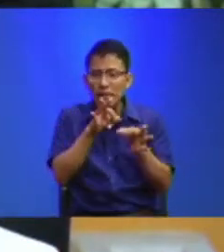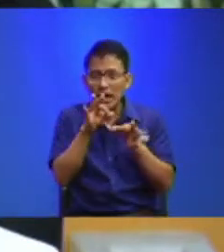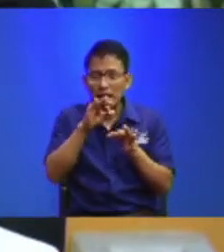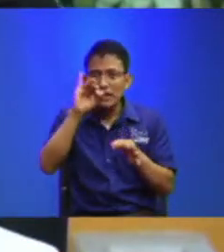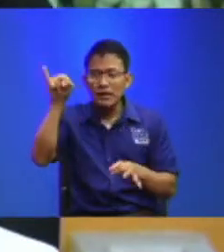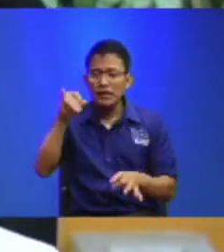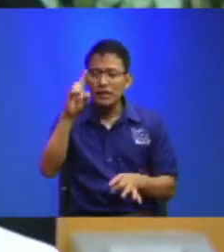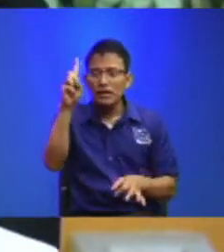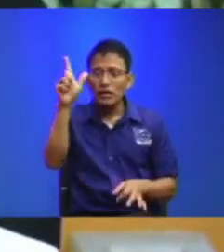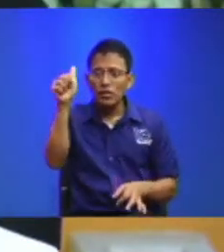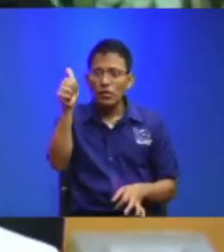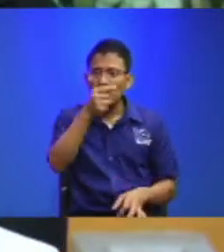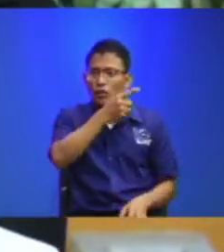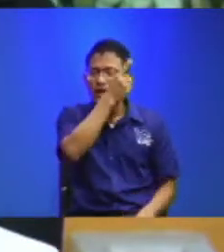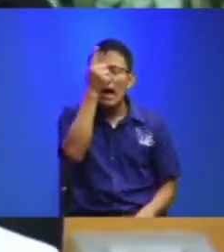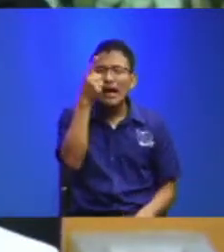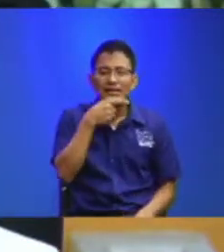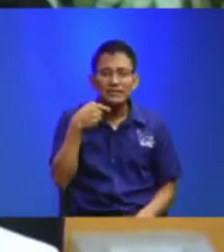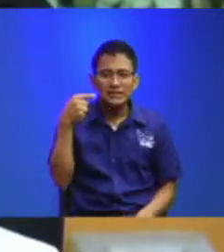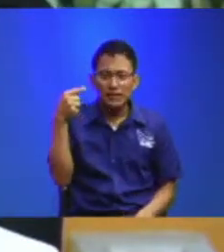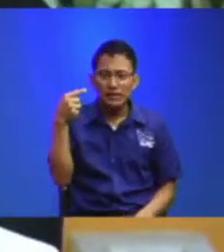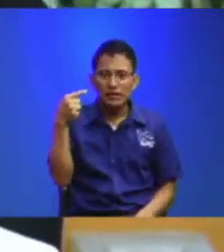Qué tremendo. Incluso después